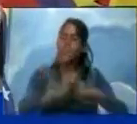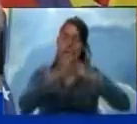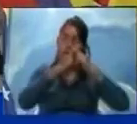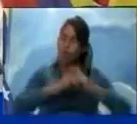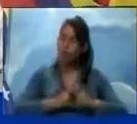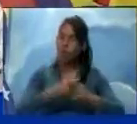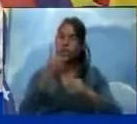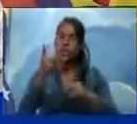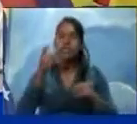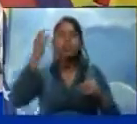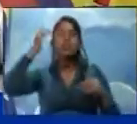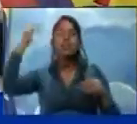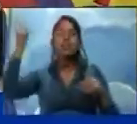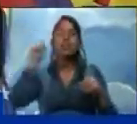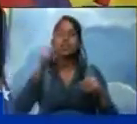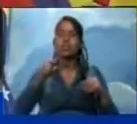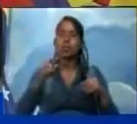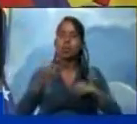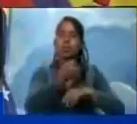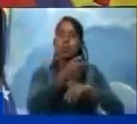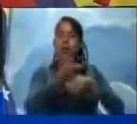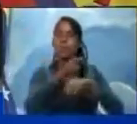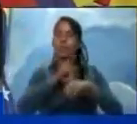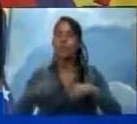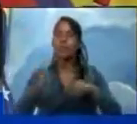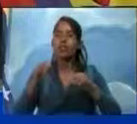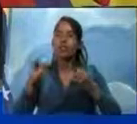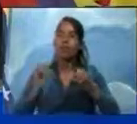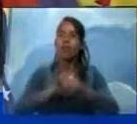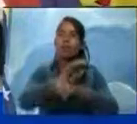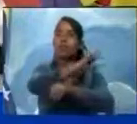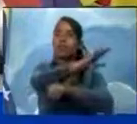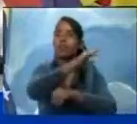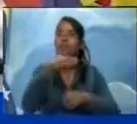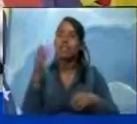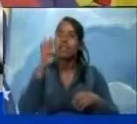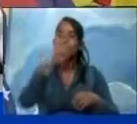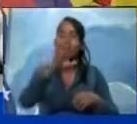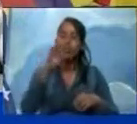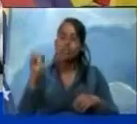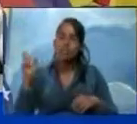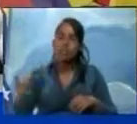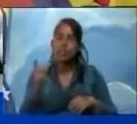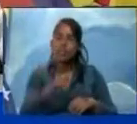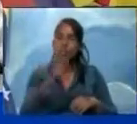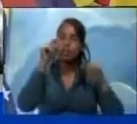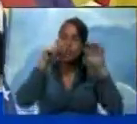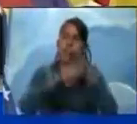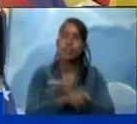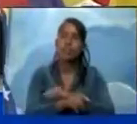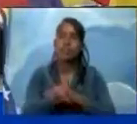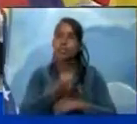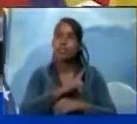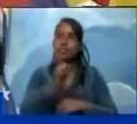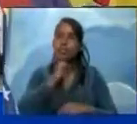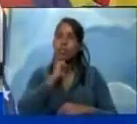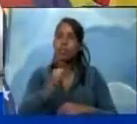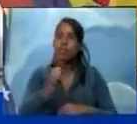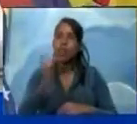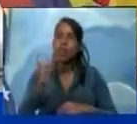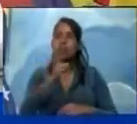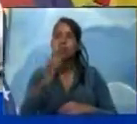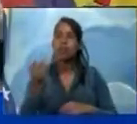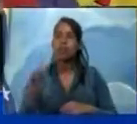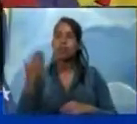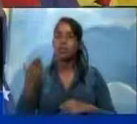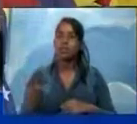honra. Imagínese usted un capitán de un avión que carga 400 personas adentro. Esa es una persona